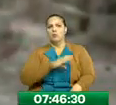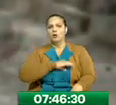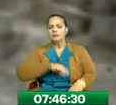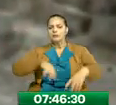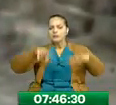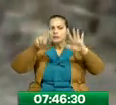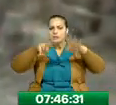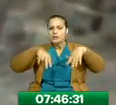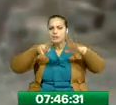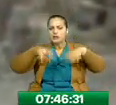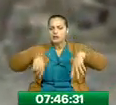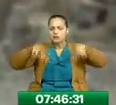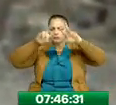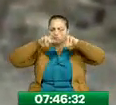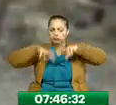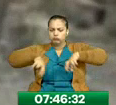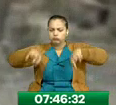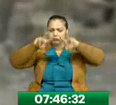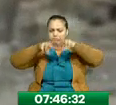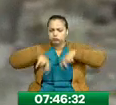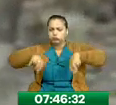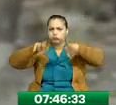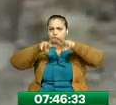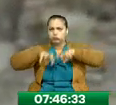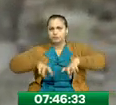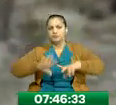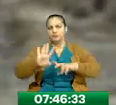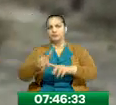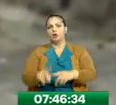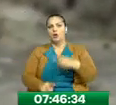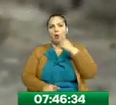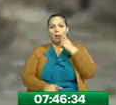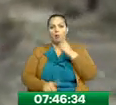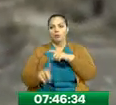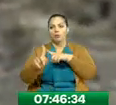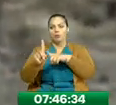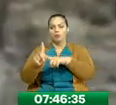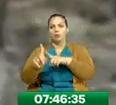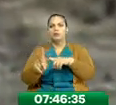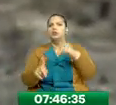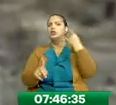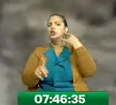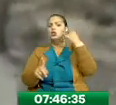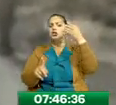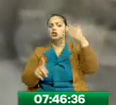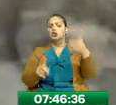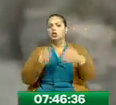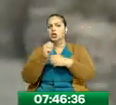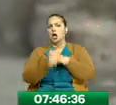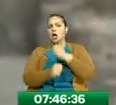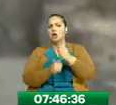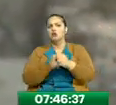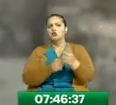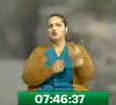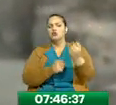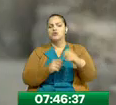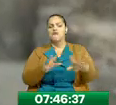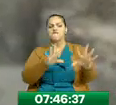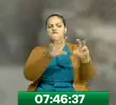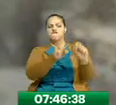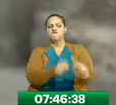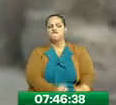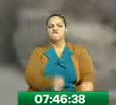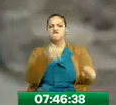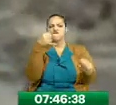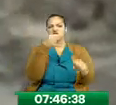a los policías seguir los movimientos de un supuesto violador que, luego de abusar de una menor de 12 años, desapareció de un barrio del cantón Colta,